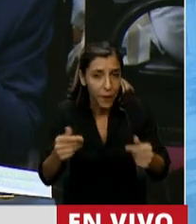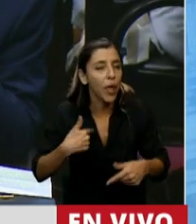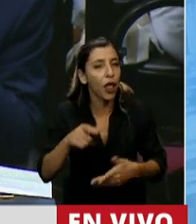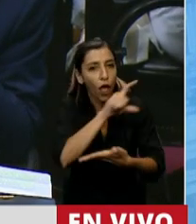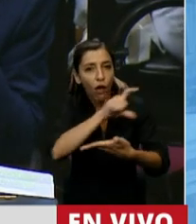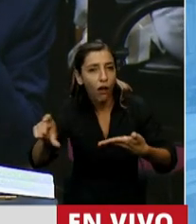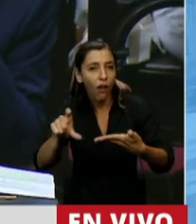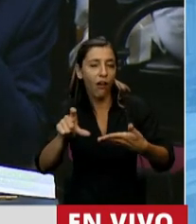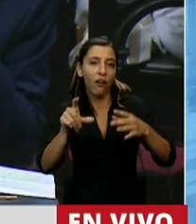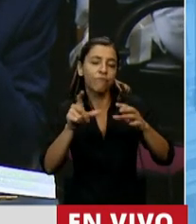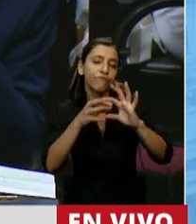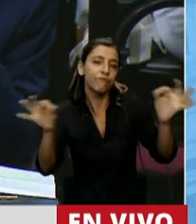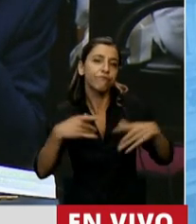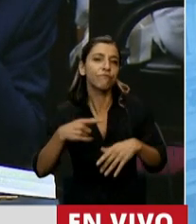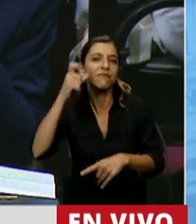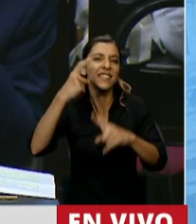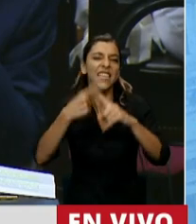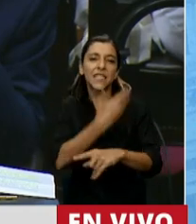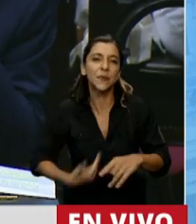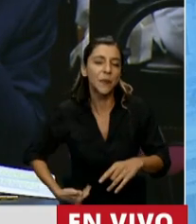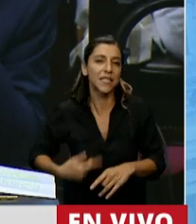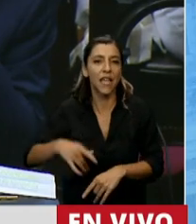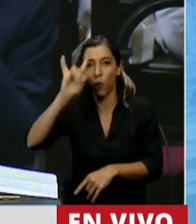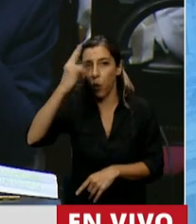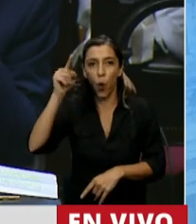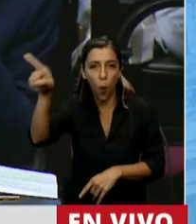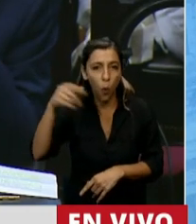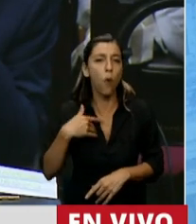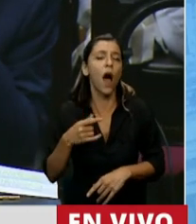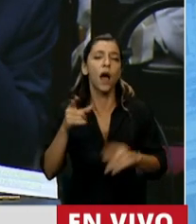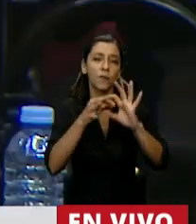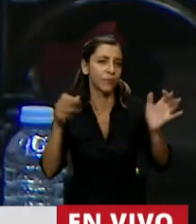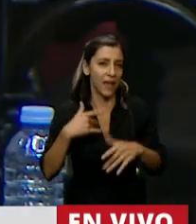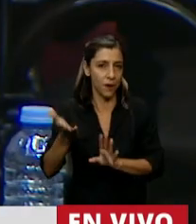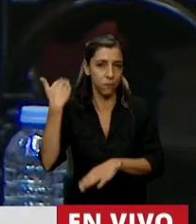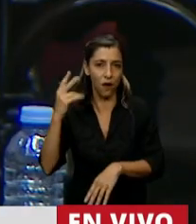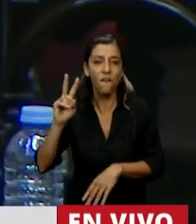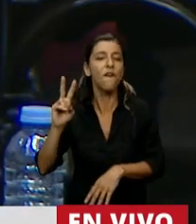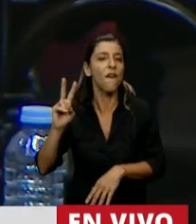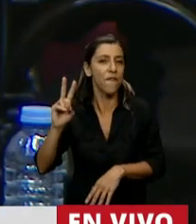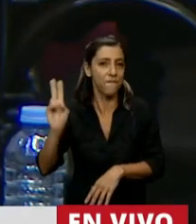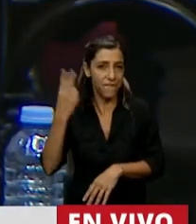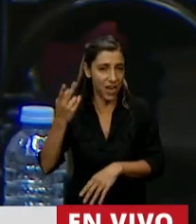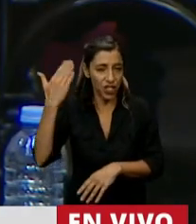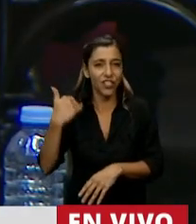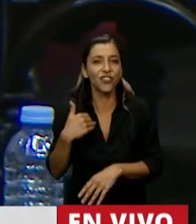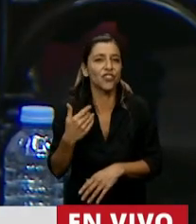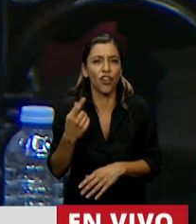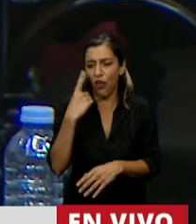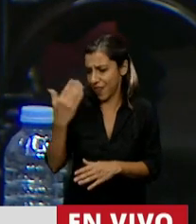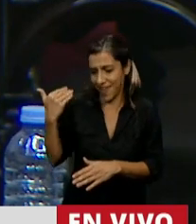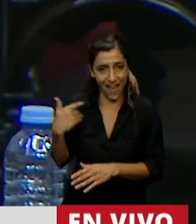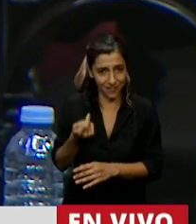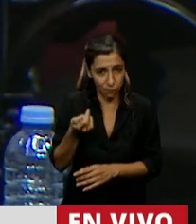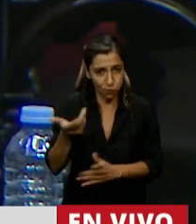de un ex presidente uruguayo por favor recordado ya falleció hace pocos días ateo y de